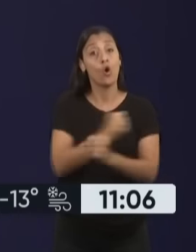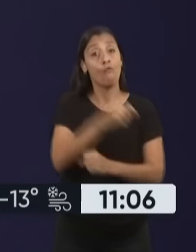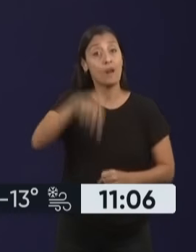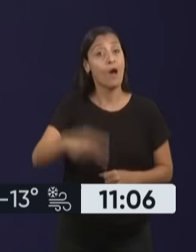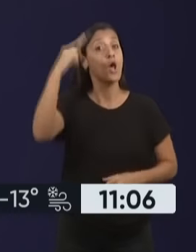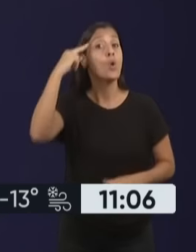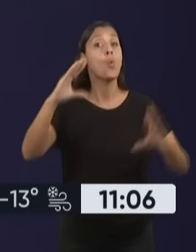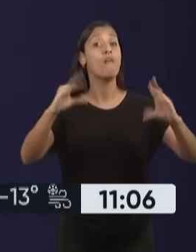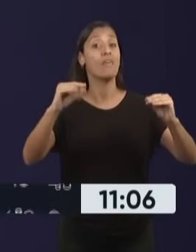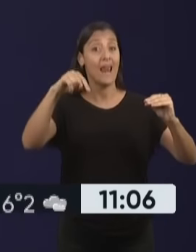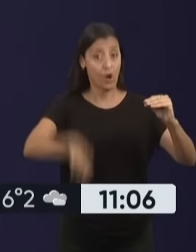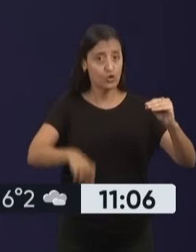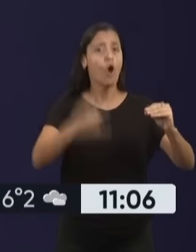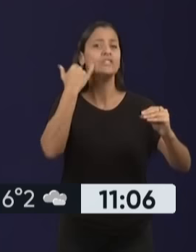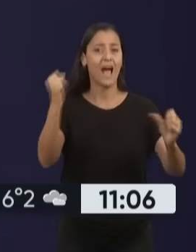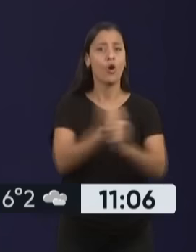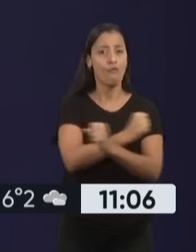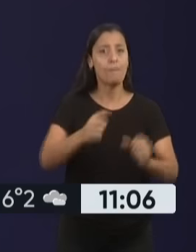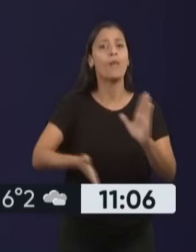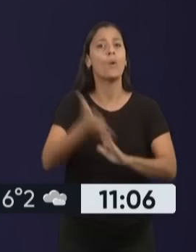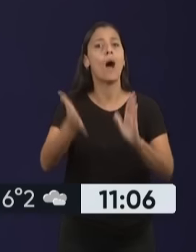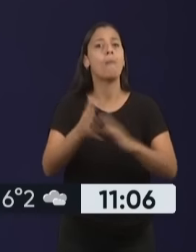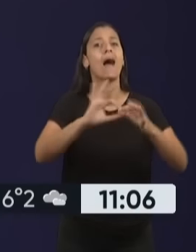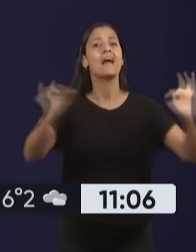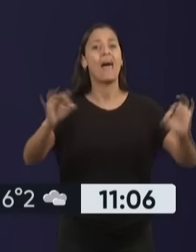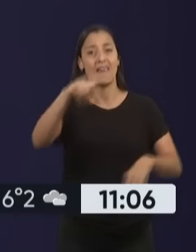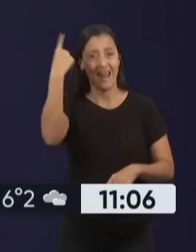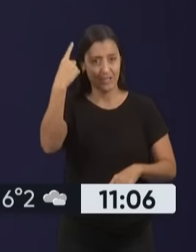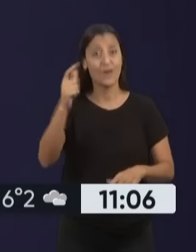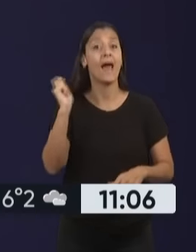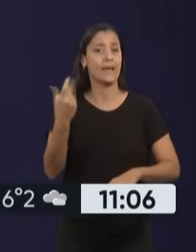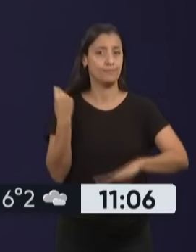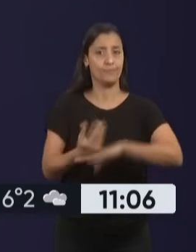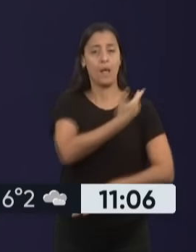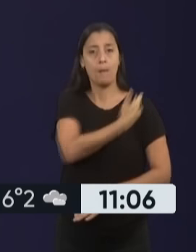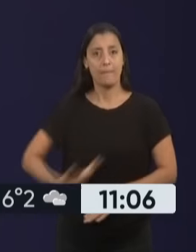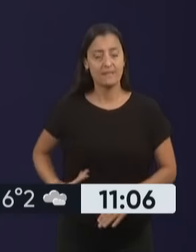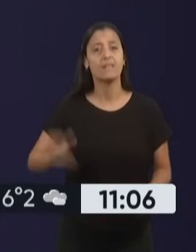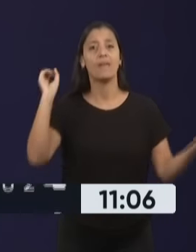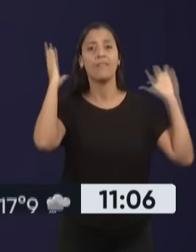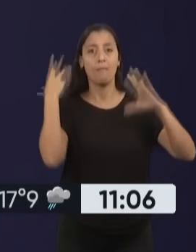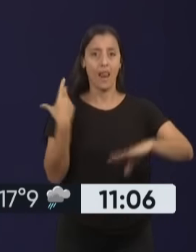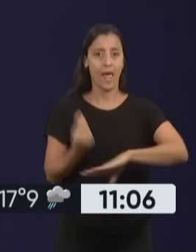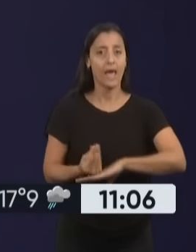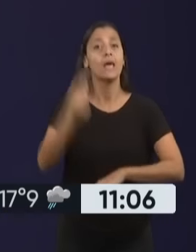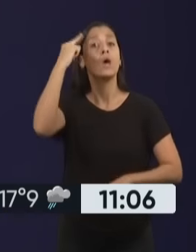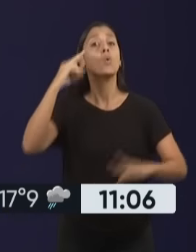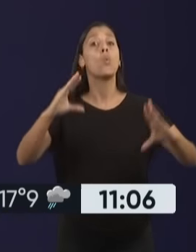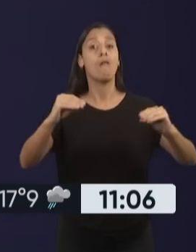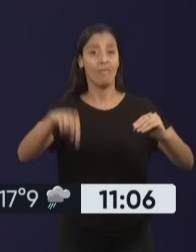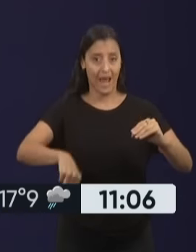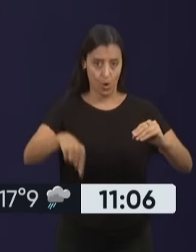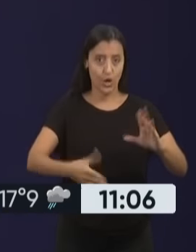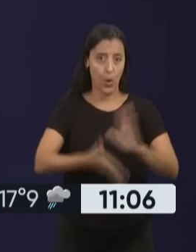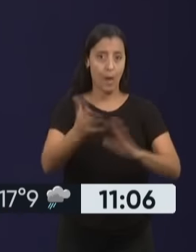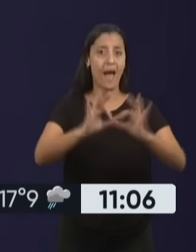horas en principio será la cadena nacional que brindará el presidente de la nación Javier Miley